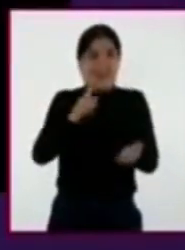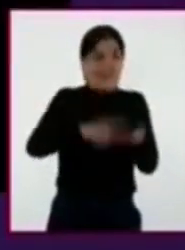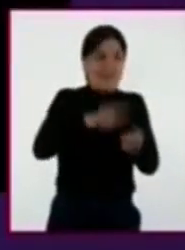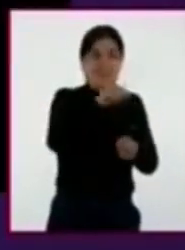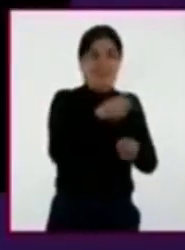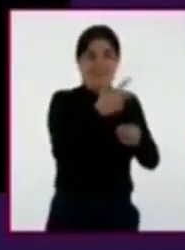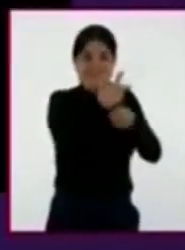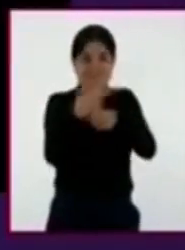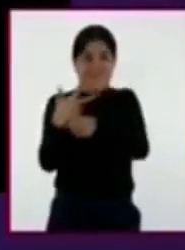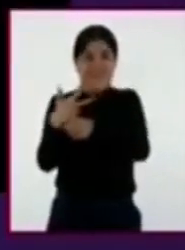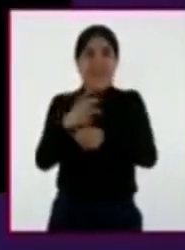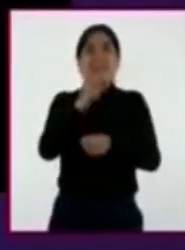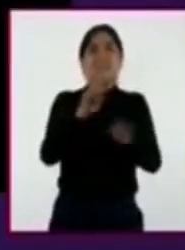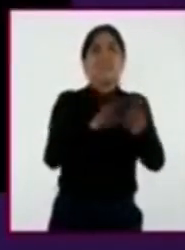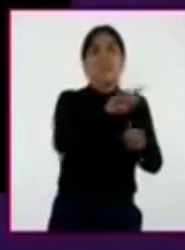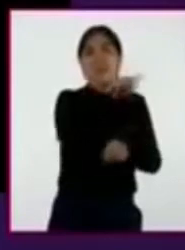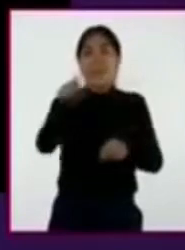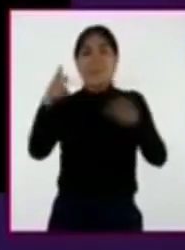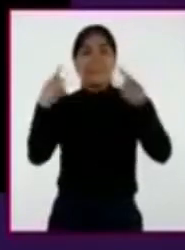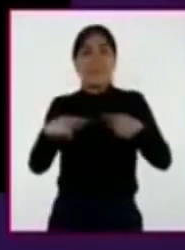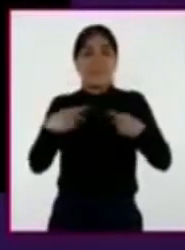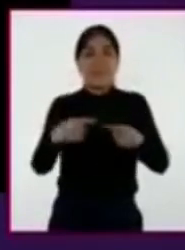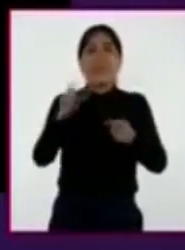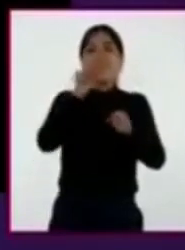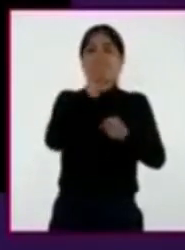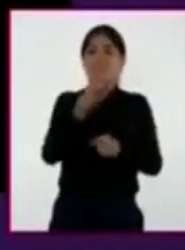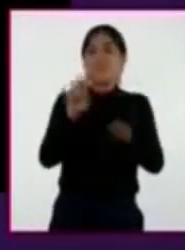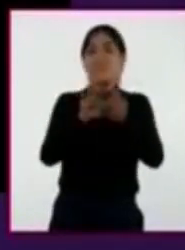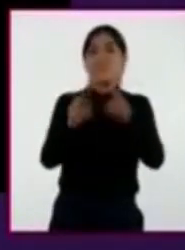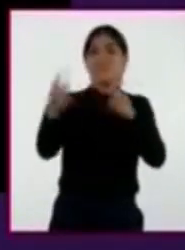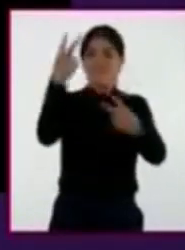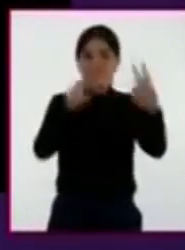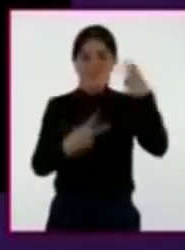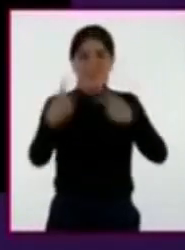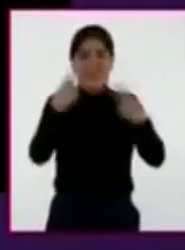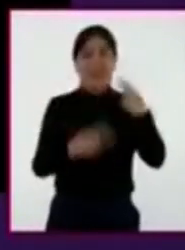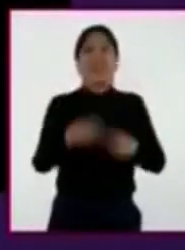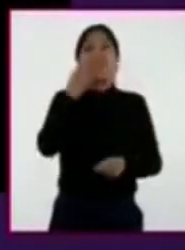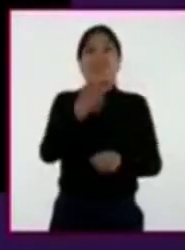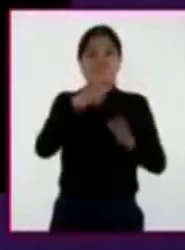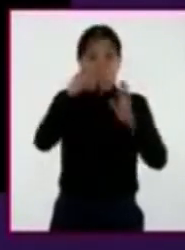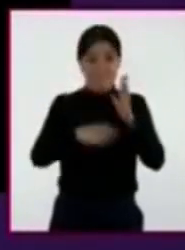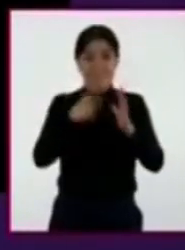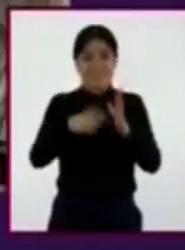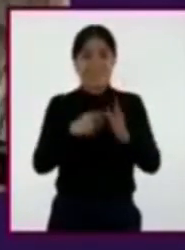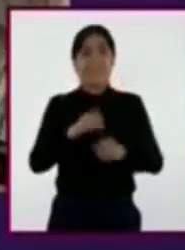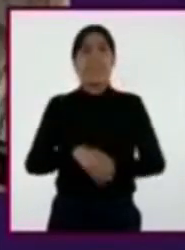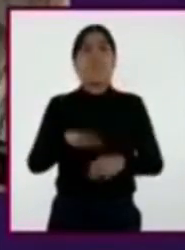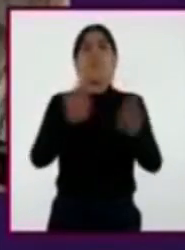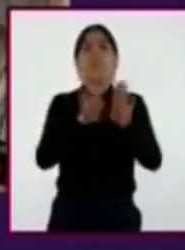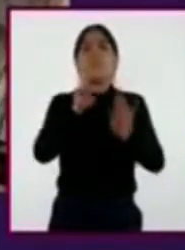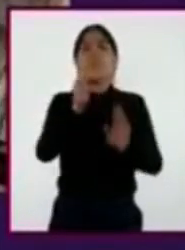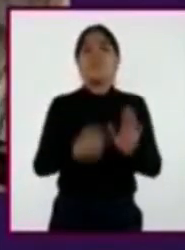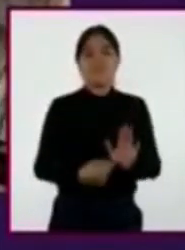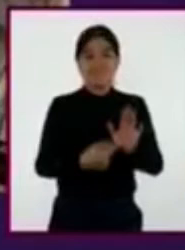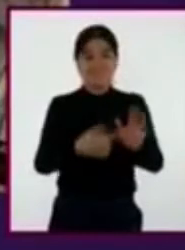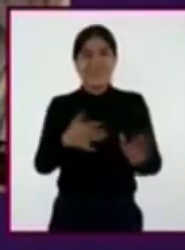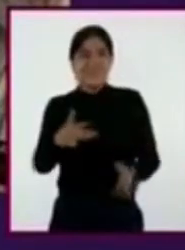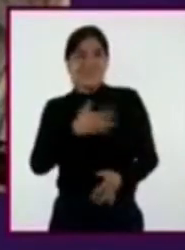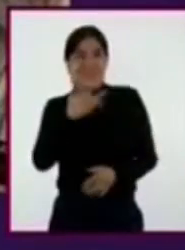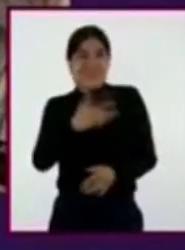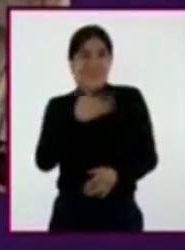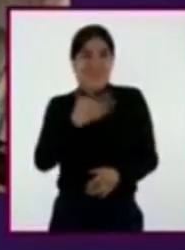ver a los otros y dejar que los otros la vean. Entonces estos videos para mí son más de demostrar sentimientos,